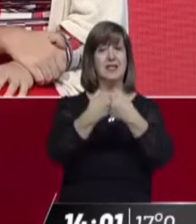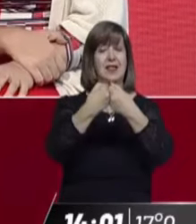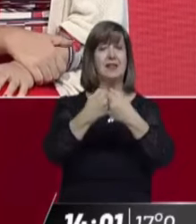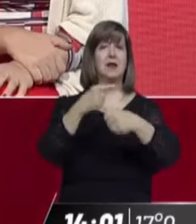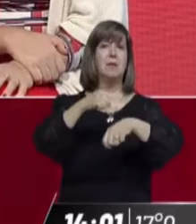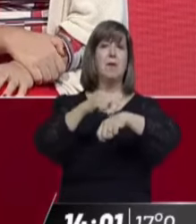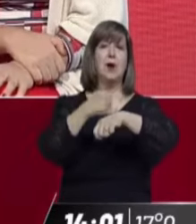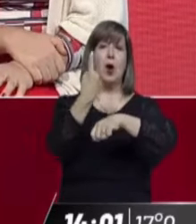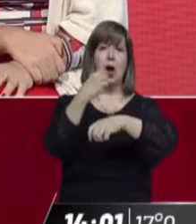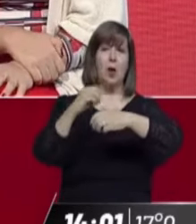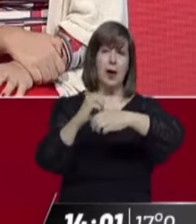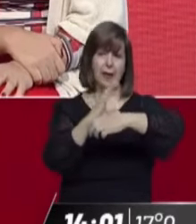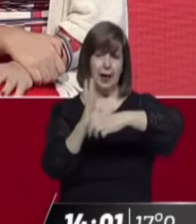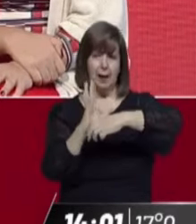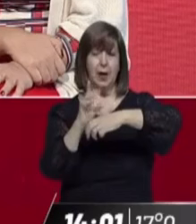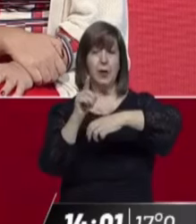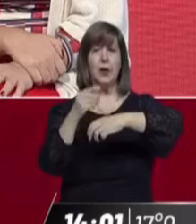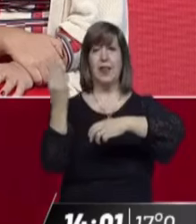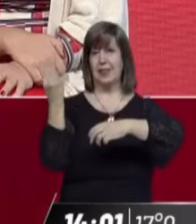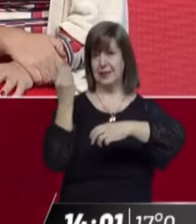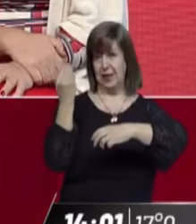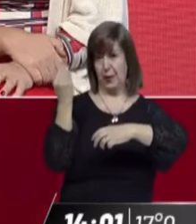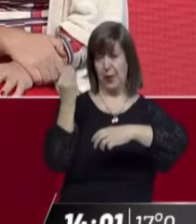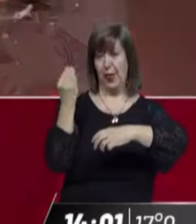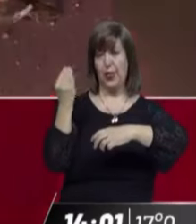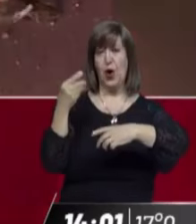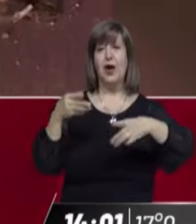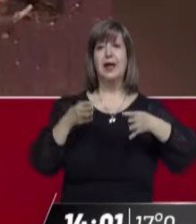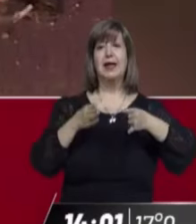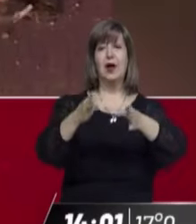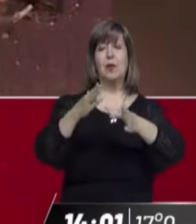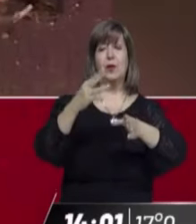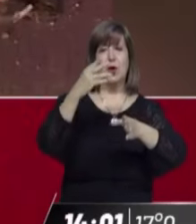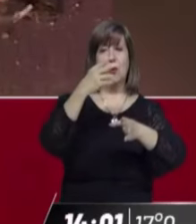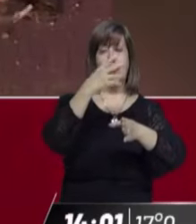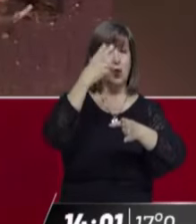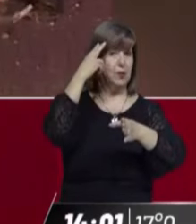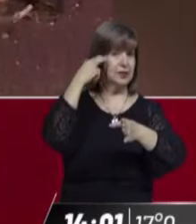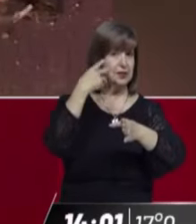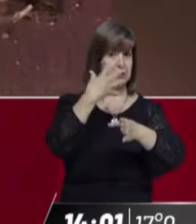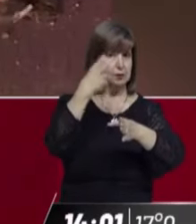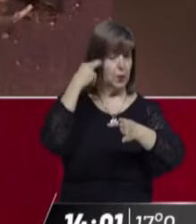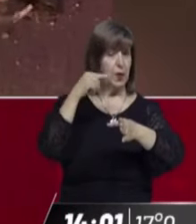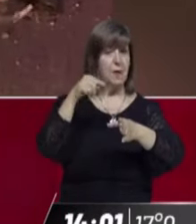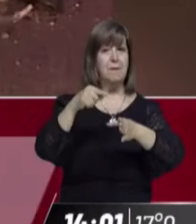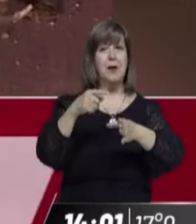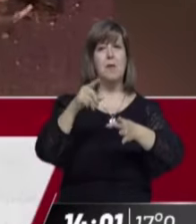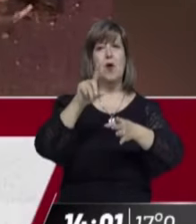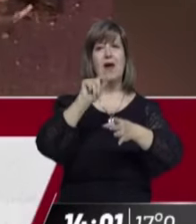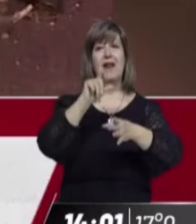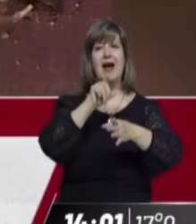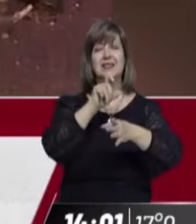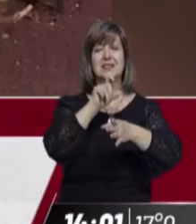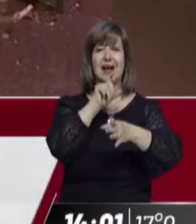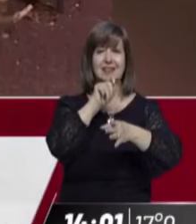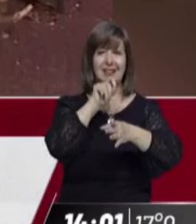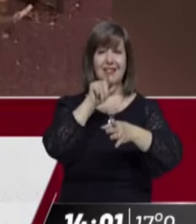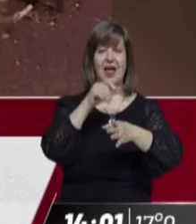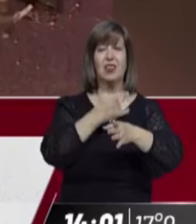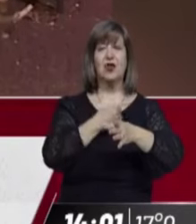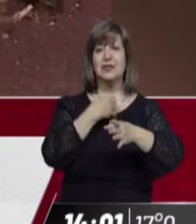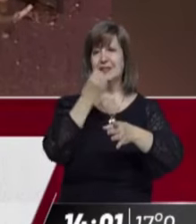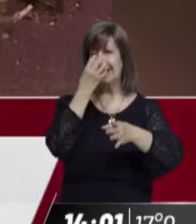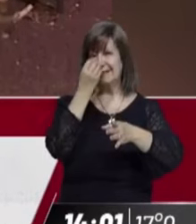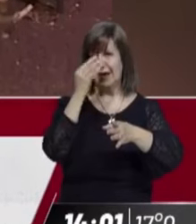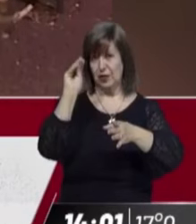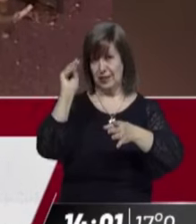a la 1:00 a.m. aproximadamente del día sábado, en el kilómetro 949, esto es a la altura de Las Catitas, en el departamento de Santa Rosa,